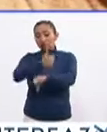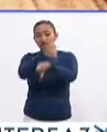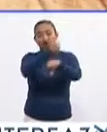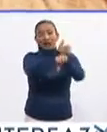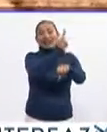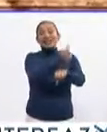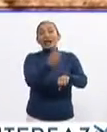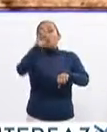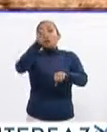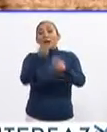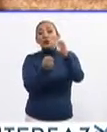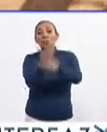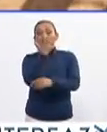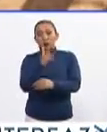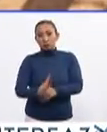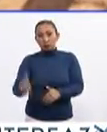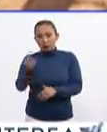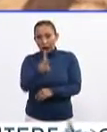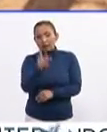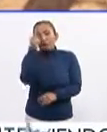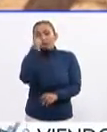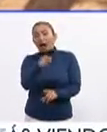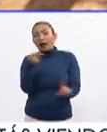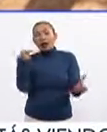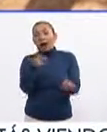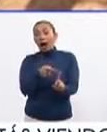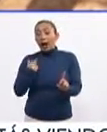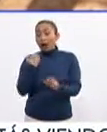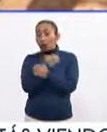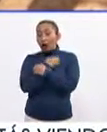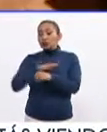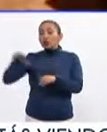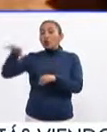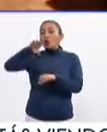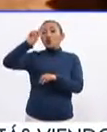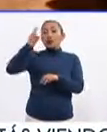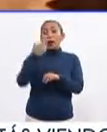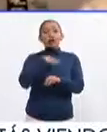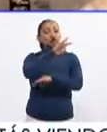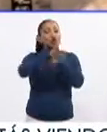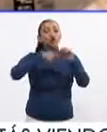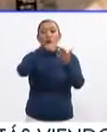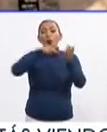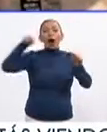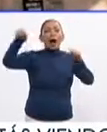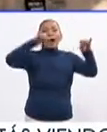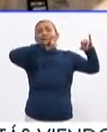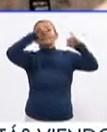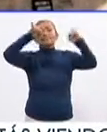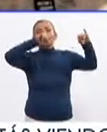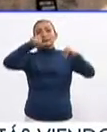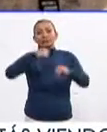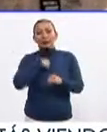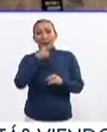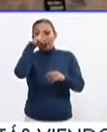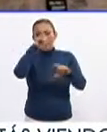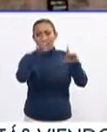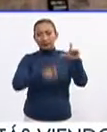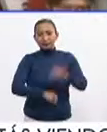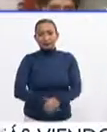administración 100 universidades públicas, con la finalidad de que la educación superior llegue a las zonas más alejadas y marginadas del